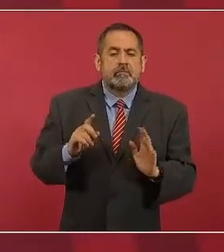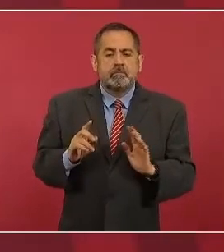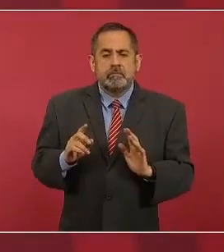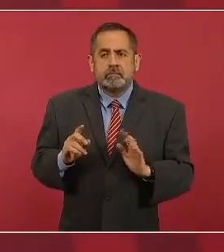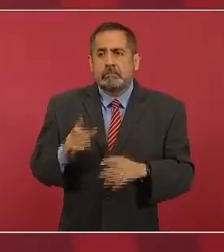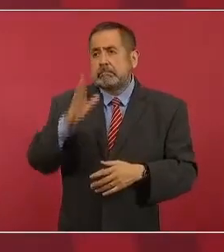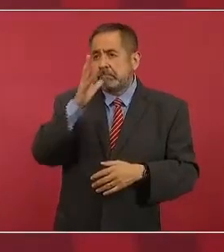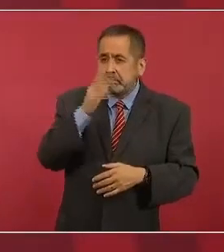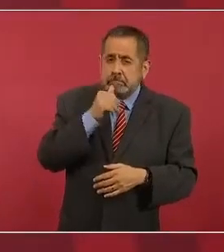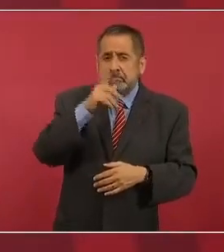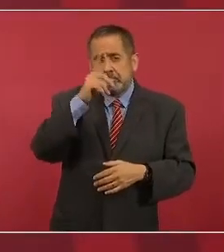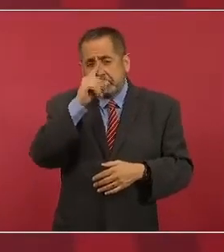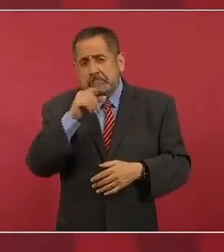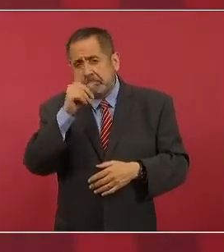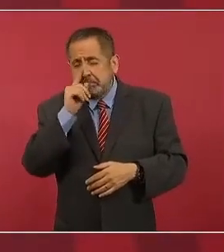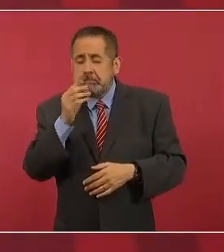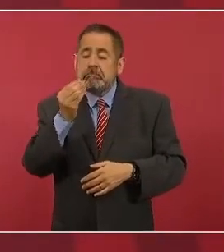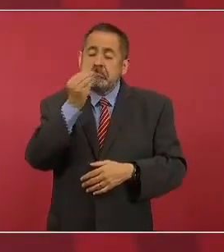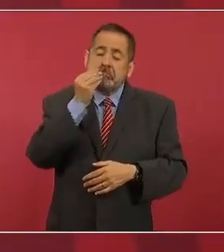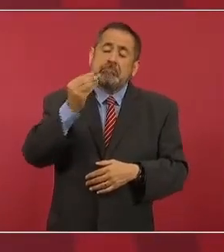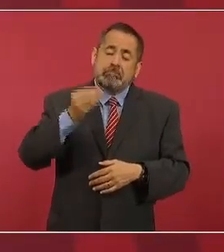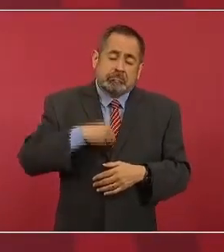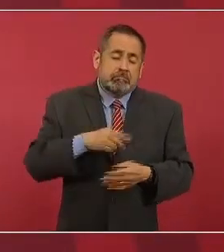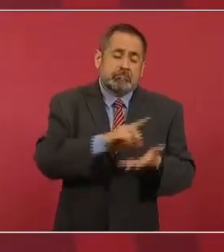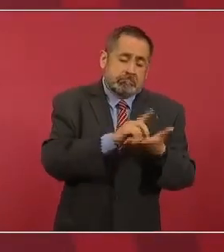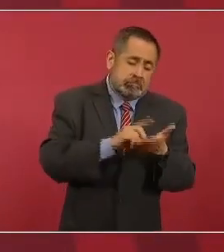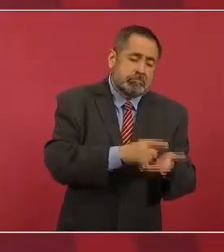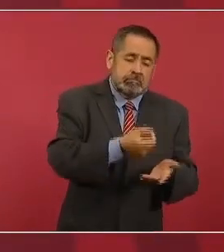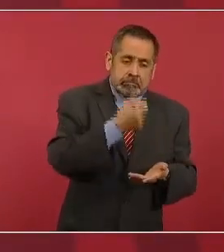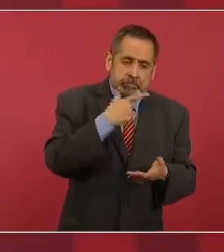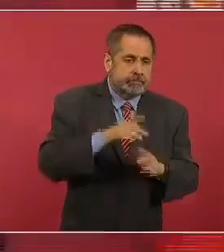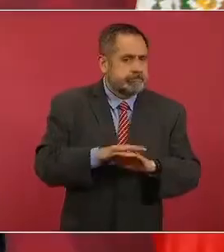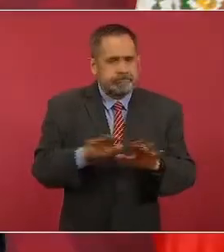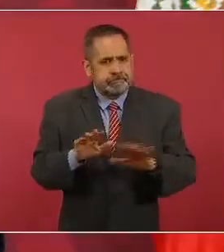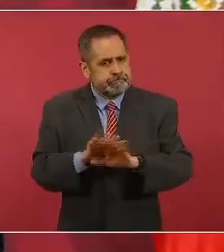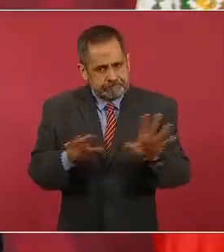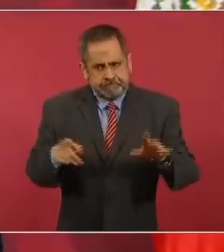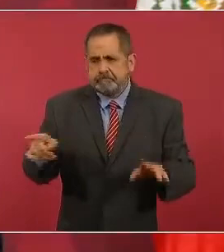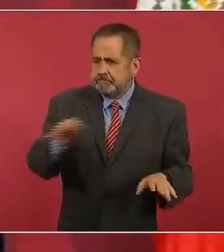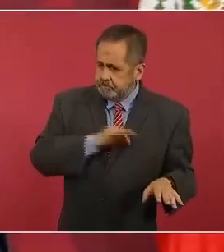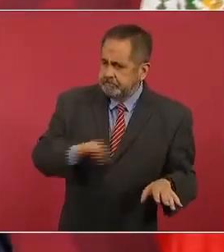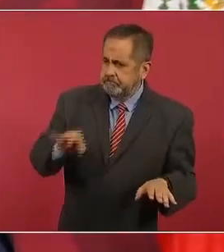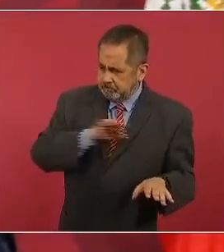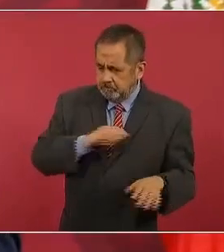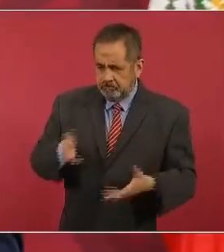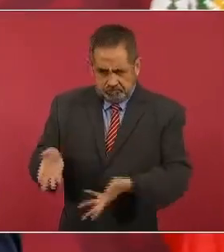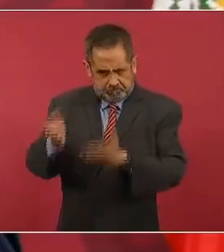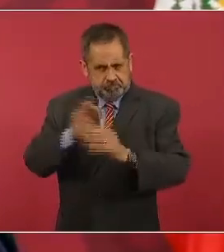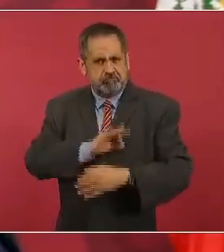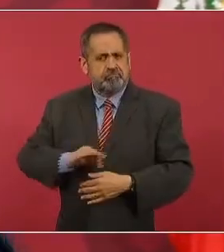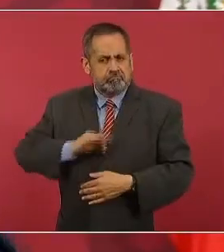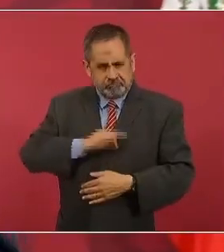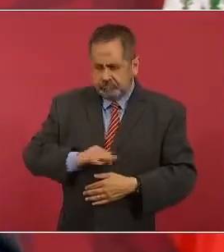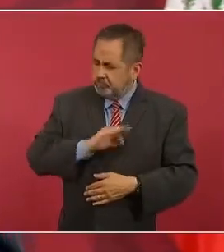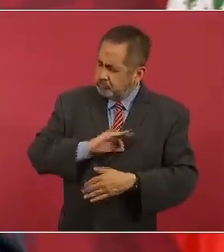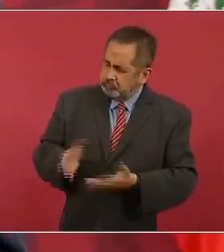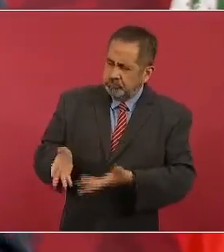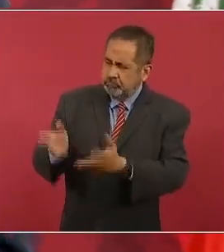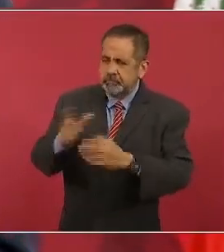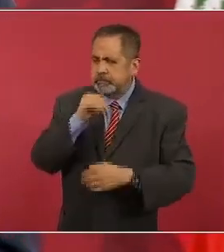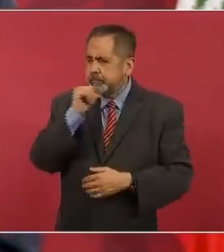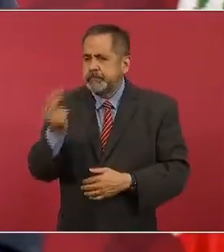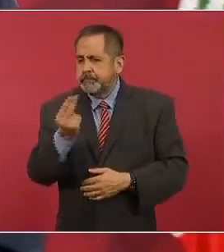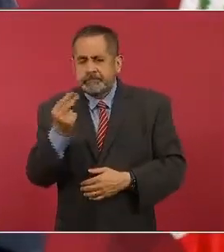sin posibilidad de ser feliz sin utilizar las drogas,